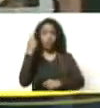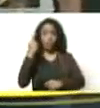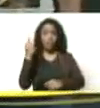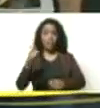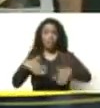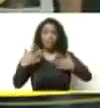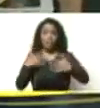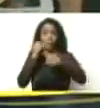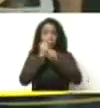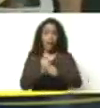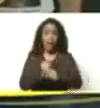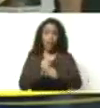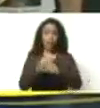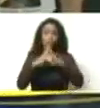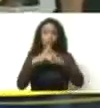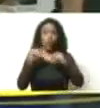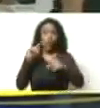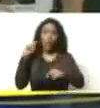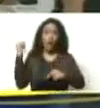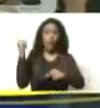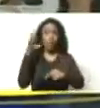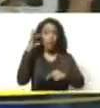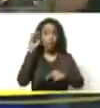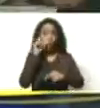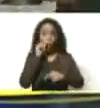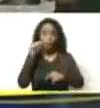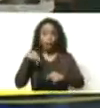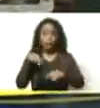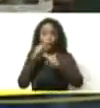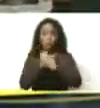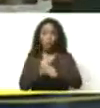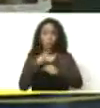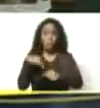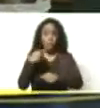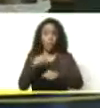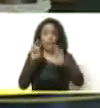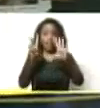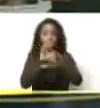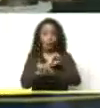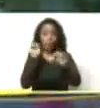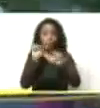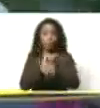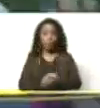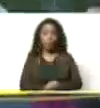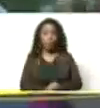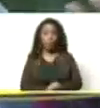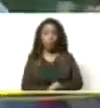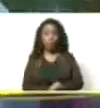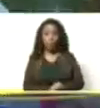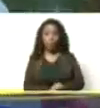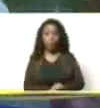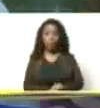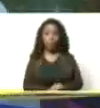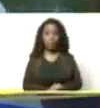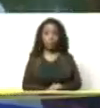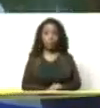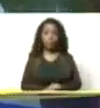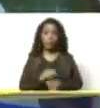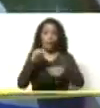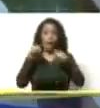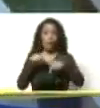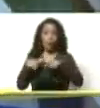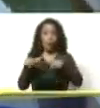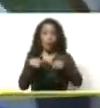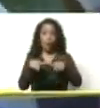maestro esperalba a esperar toda esta mujer todo estos hombres que están aquí mañana a las 7 de la mañana bueno estos espacios